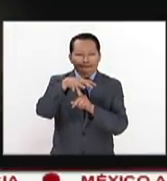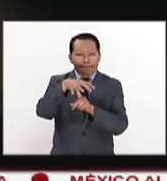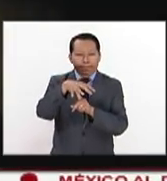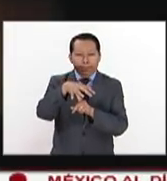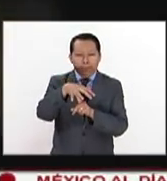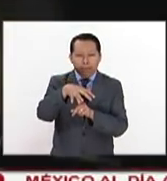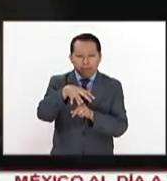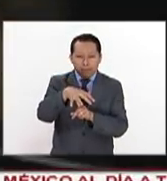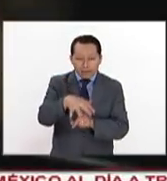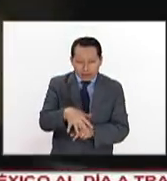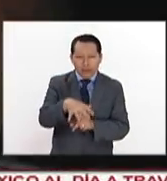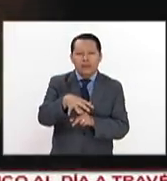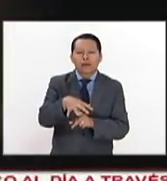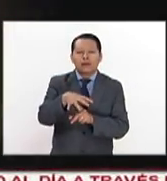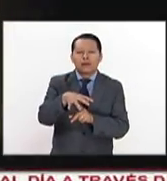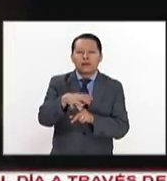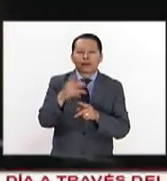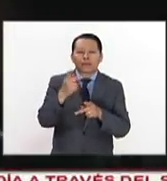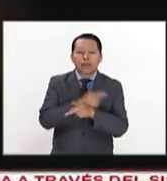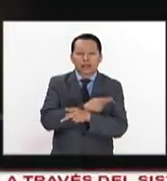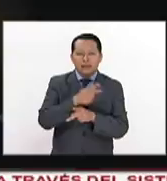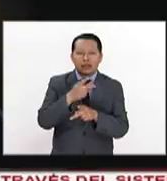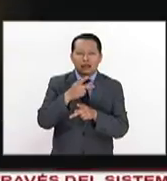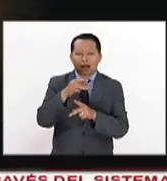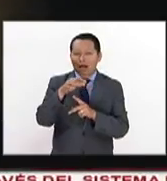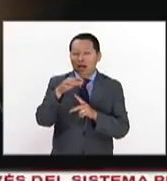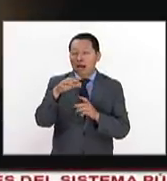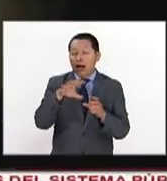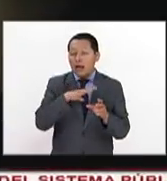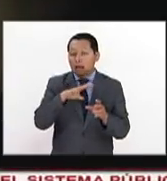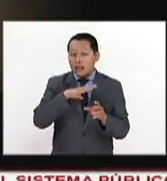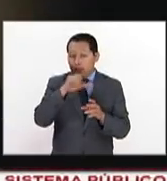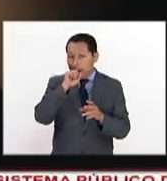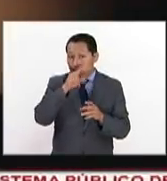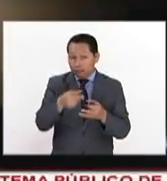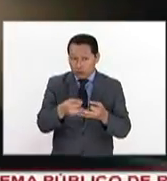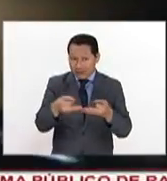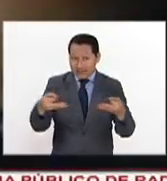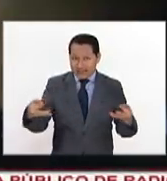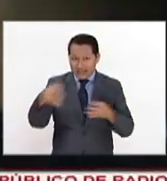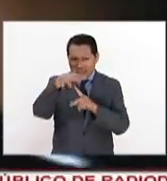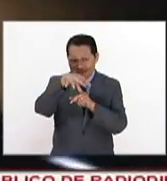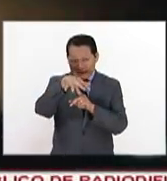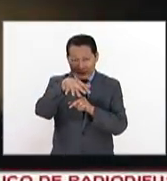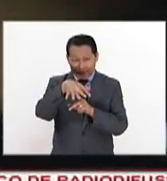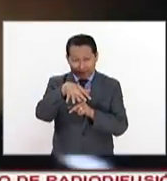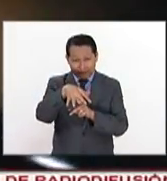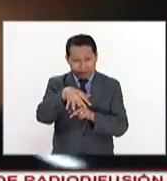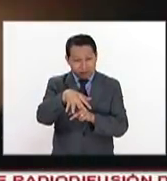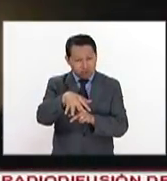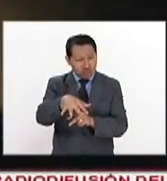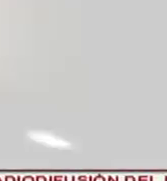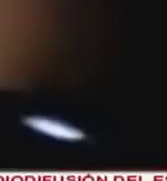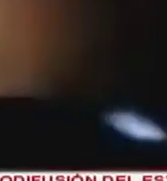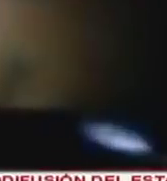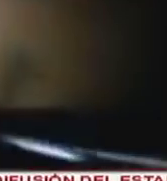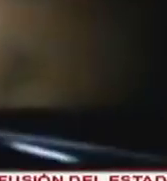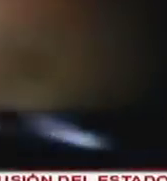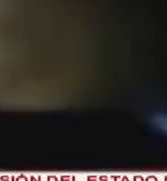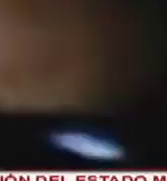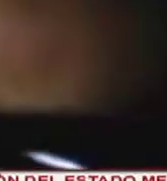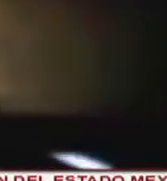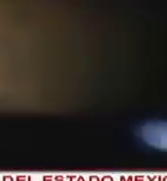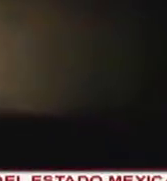hasta tocar el suelo y se desplaza a ras del suelo, precisamente por varios metros.